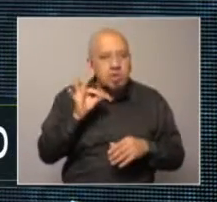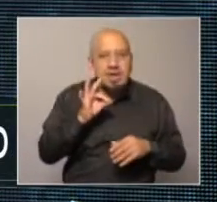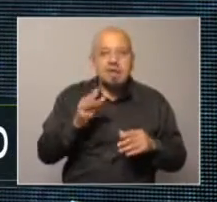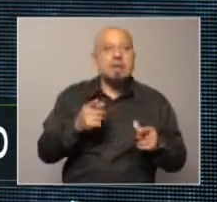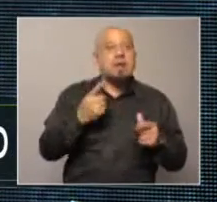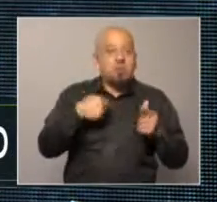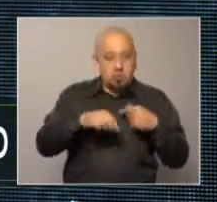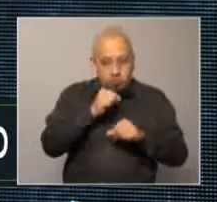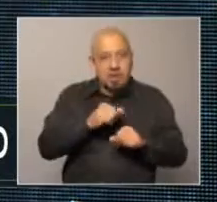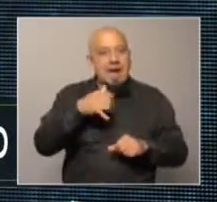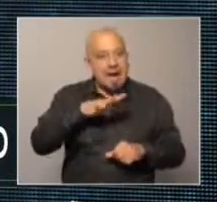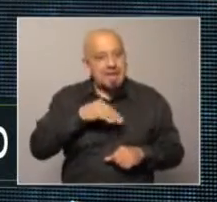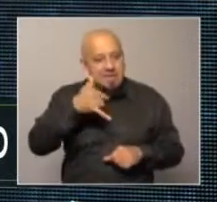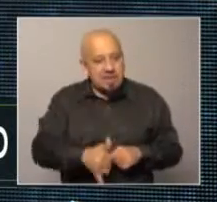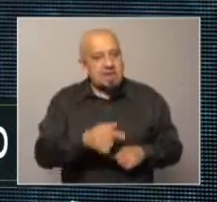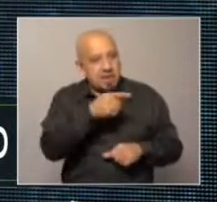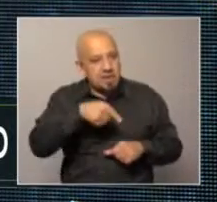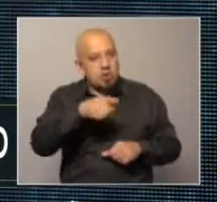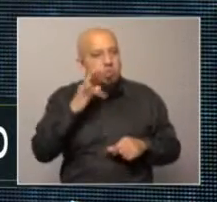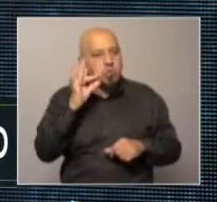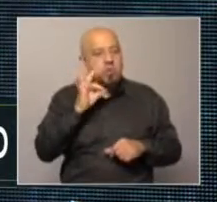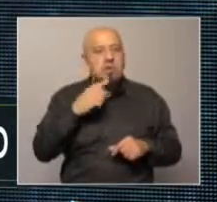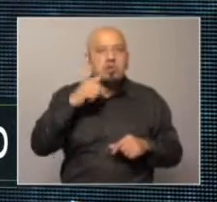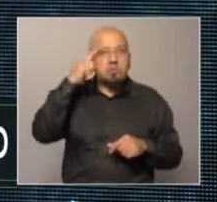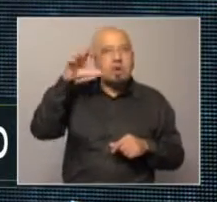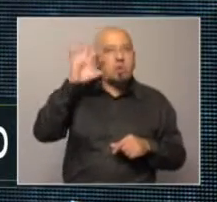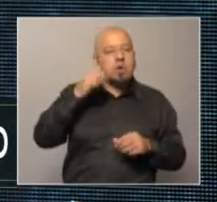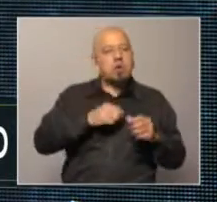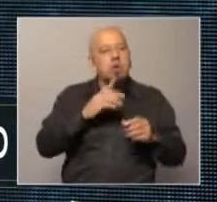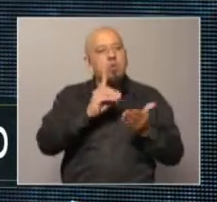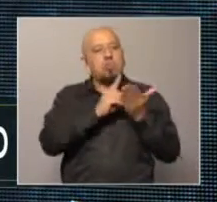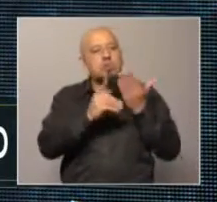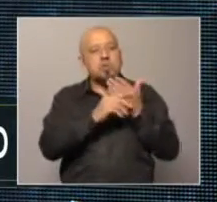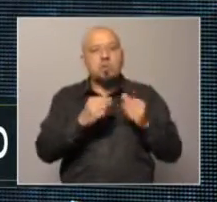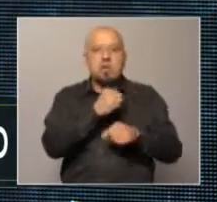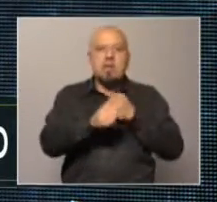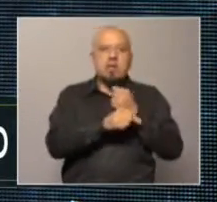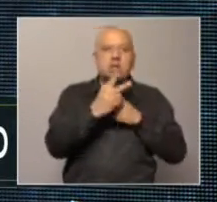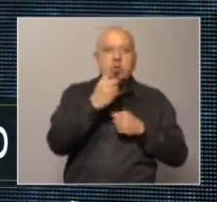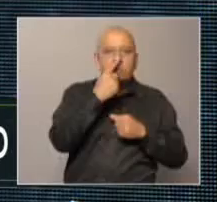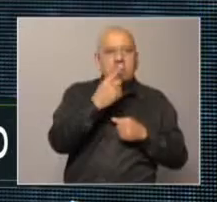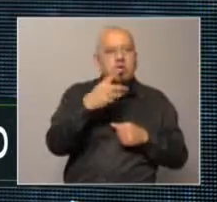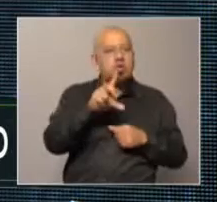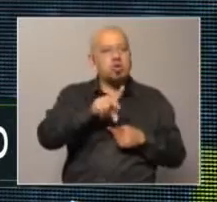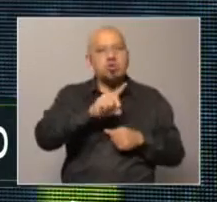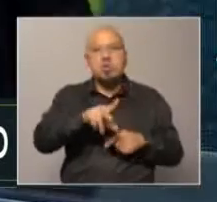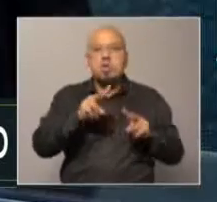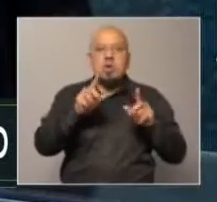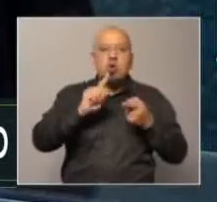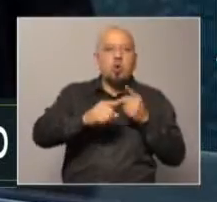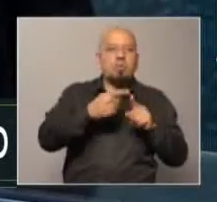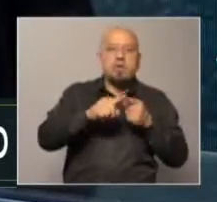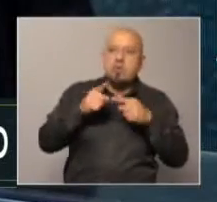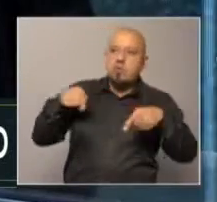lo logran hacer. Recuerdo unos proyectos de 2012, 2013, donde a partir de convenios con el movimiento sindical